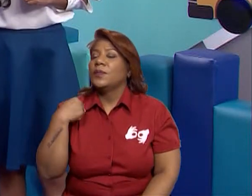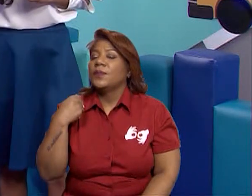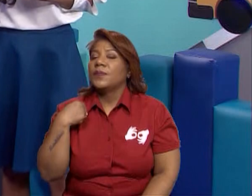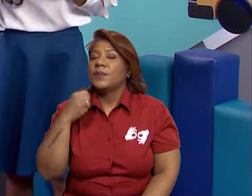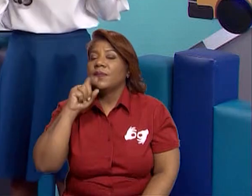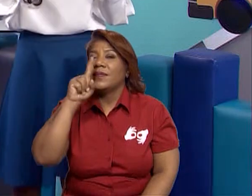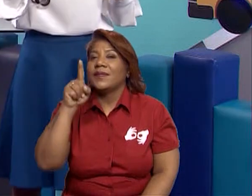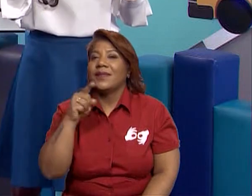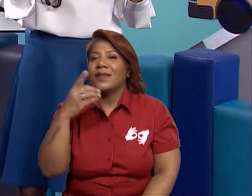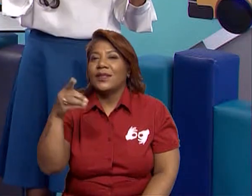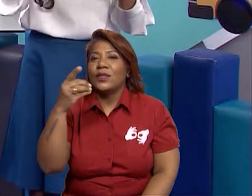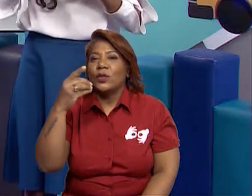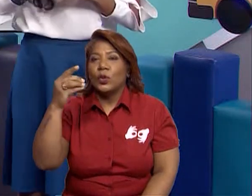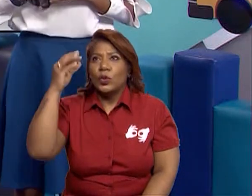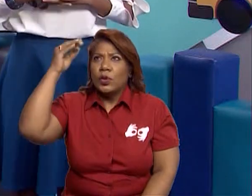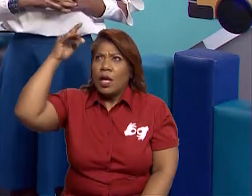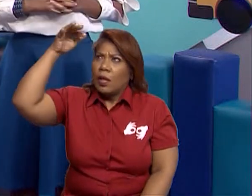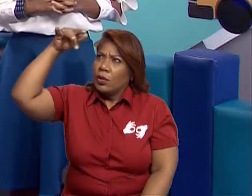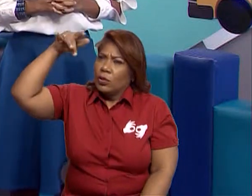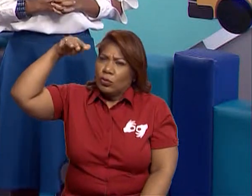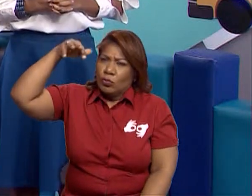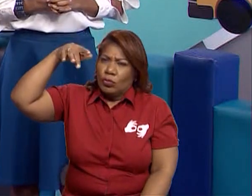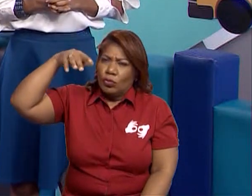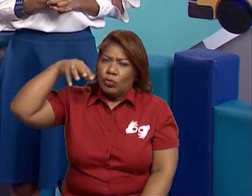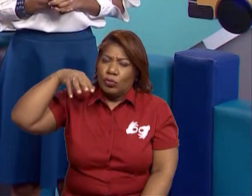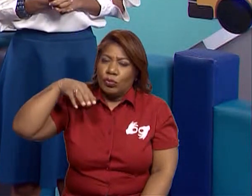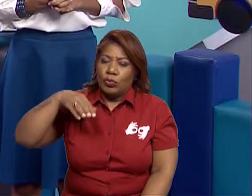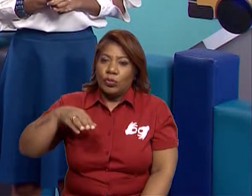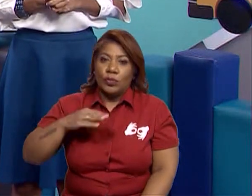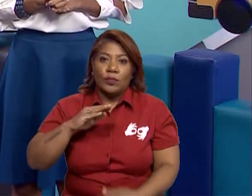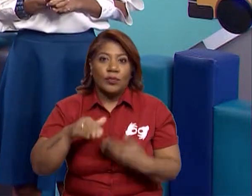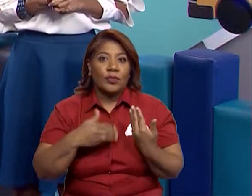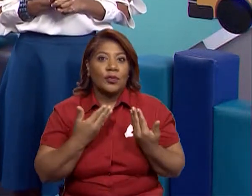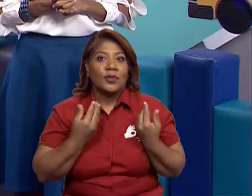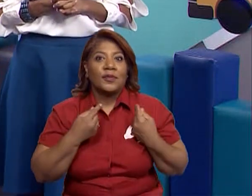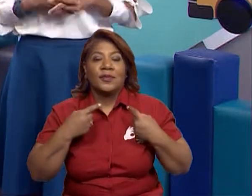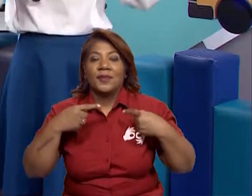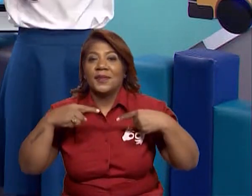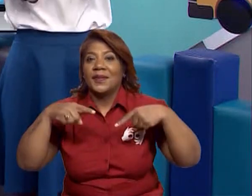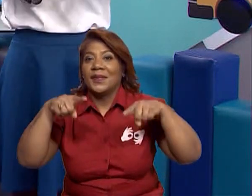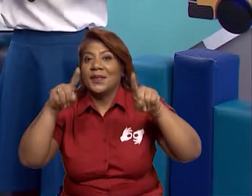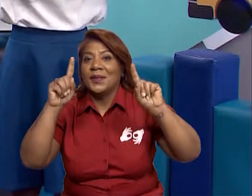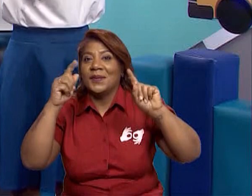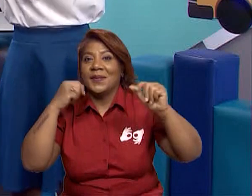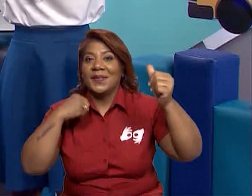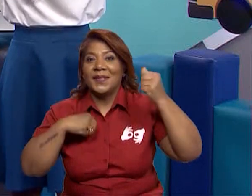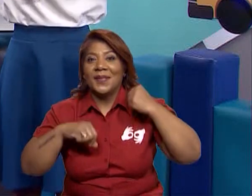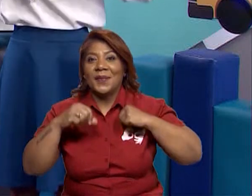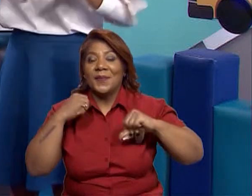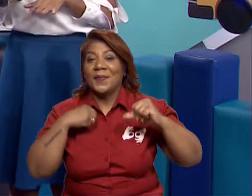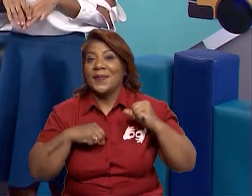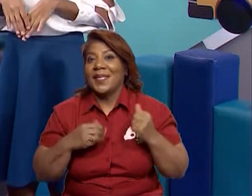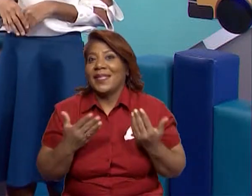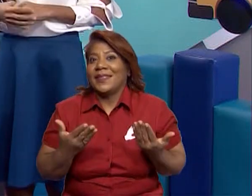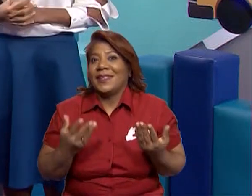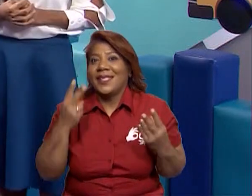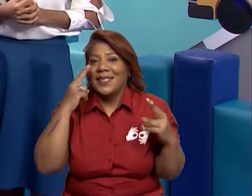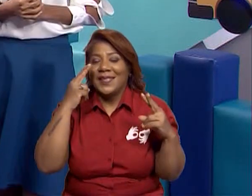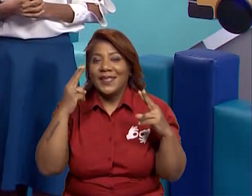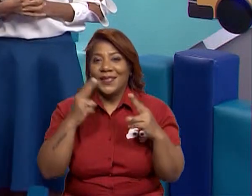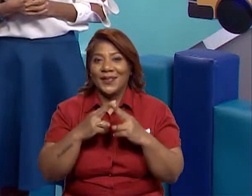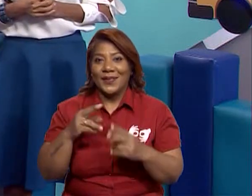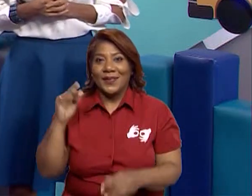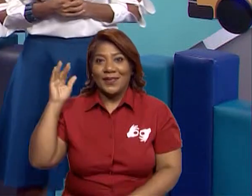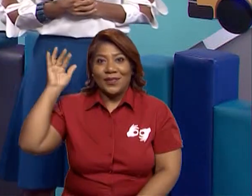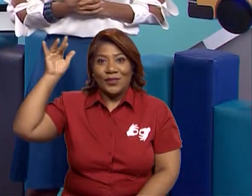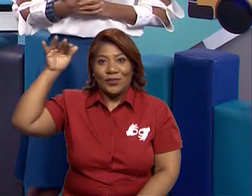mí. ¿Dónde queda ese río? Porque aquí todos en producción ya quedaron con la cabeza, con ganas de ir a meterse esa agua.